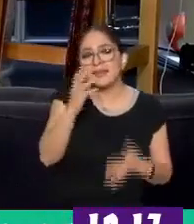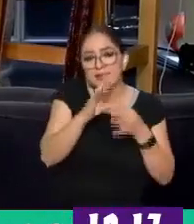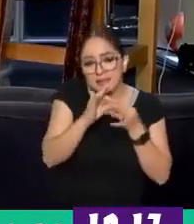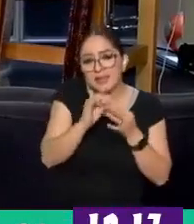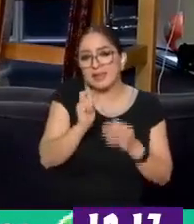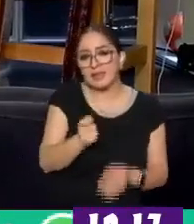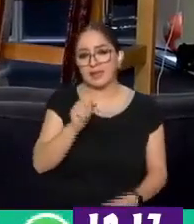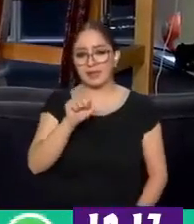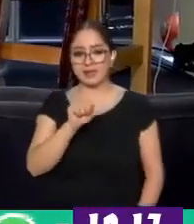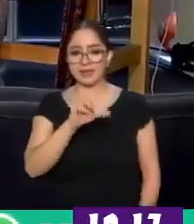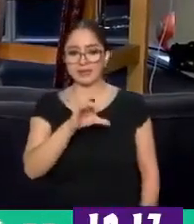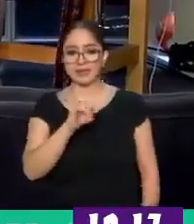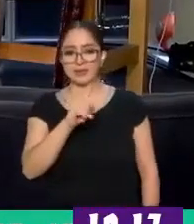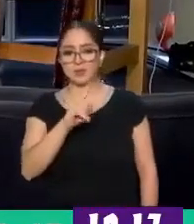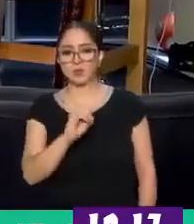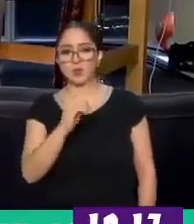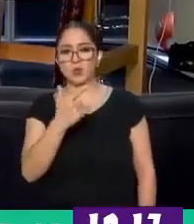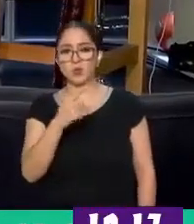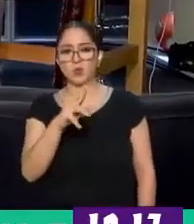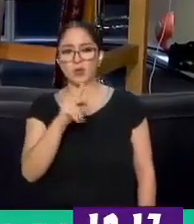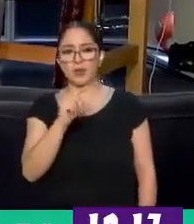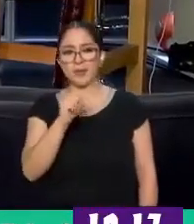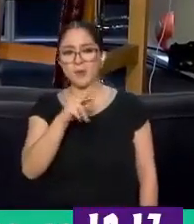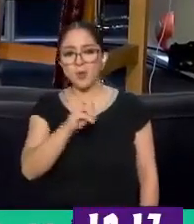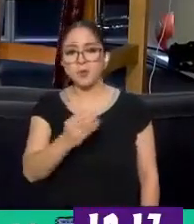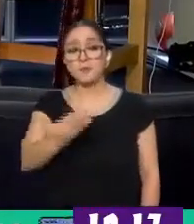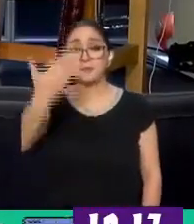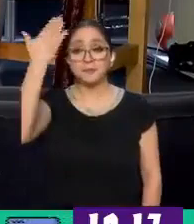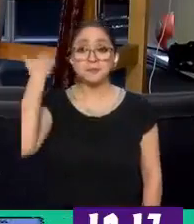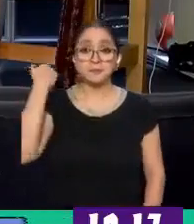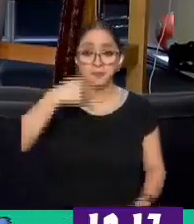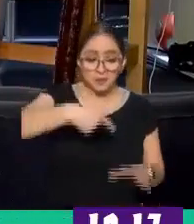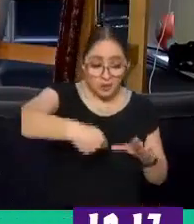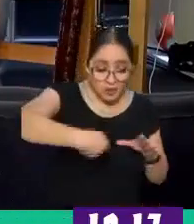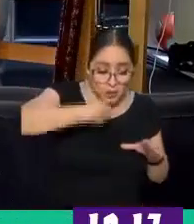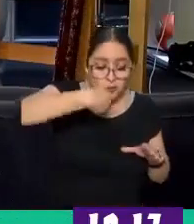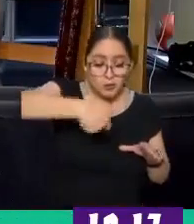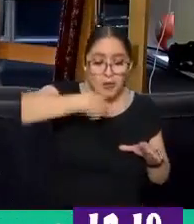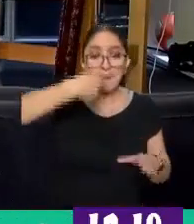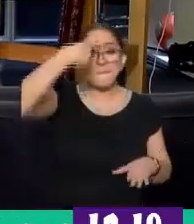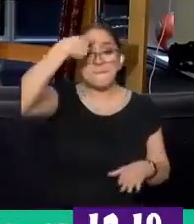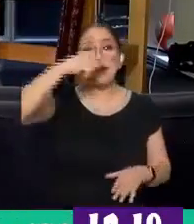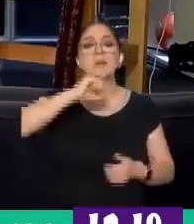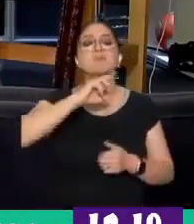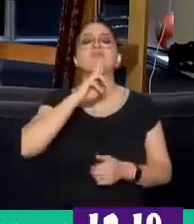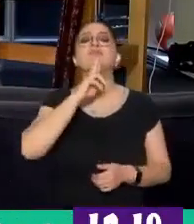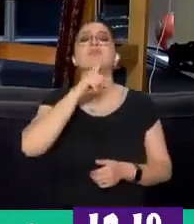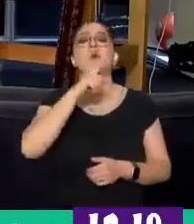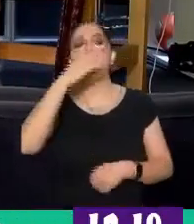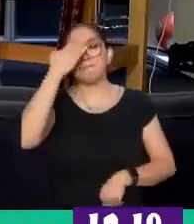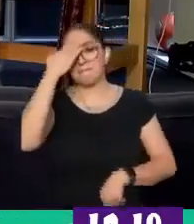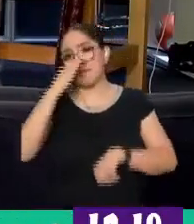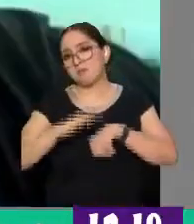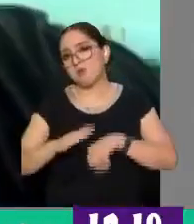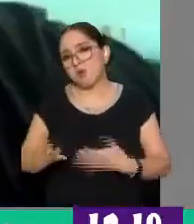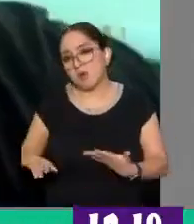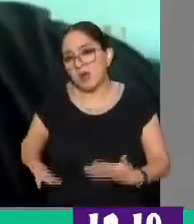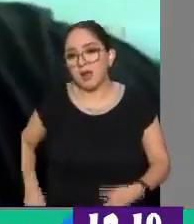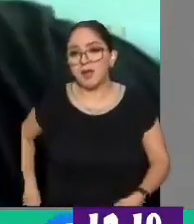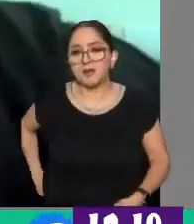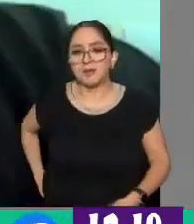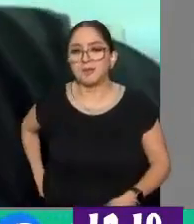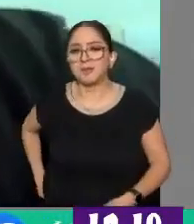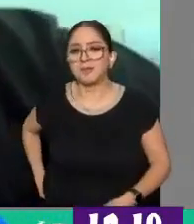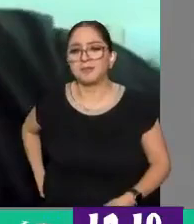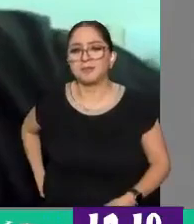ácido glutámico se lo daban a uno que para tener buena memoria. Ah, pero es otra cosa. Pues sí, pero esto es el ácido.